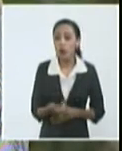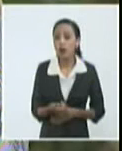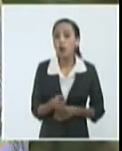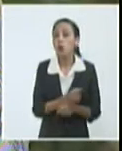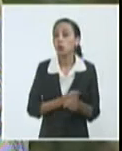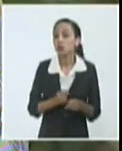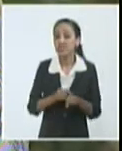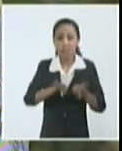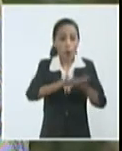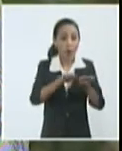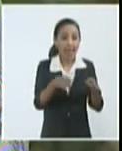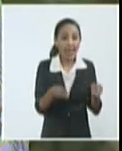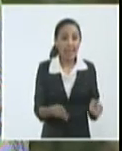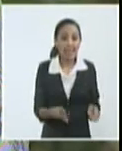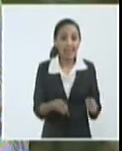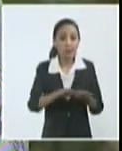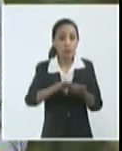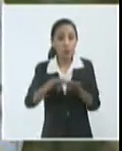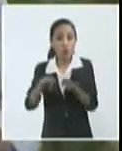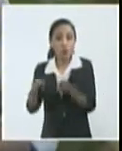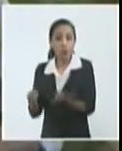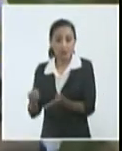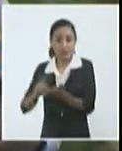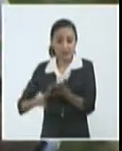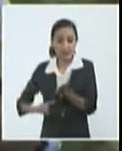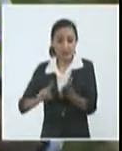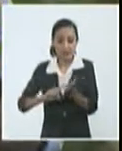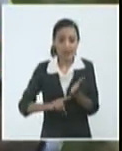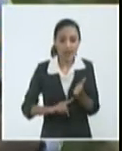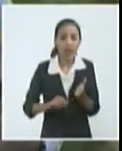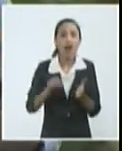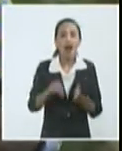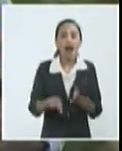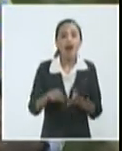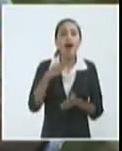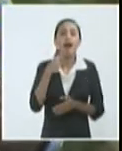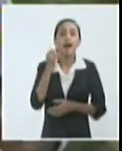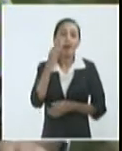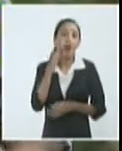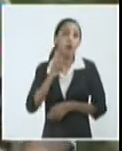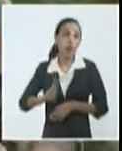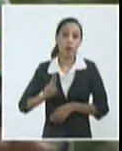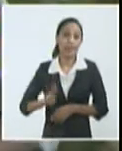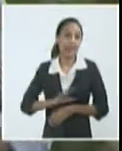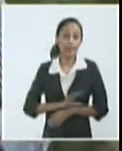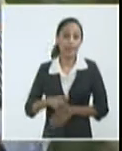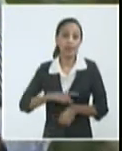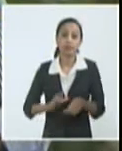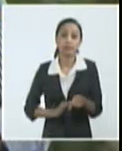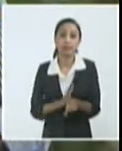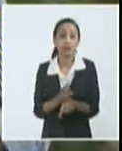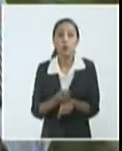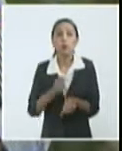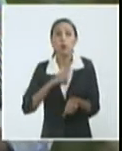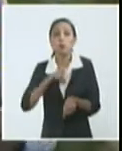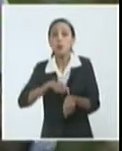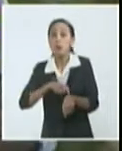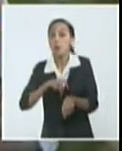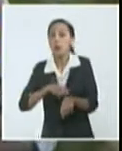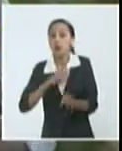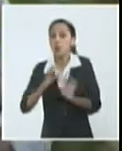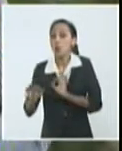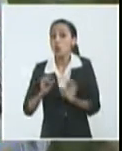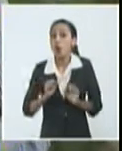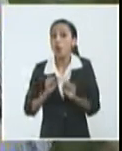y dispositivos creados ante la urgencia de la pandemia. Por ejemplo, cuando llegó un momento que avisorábamos que iba a haber una crisis en las salas de cuidado intensivo